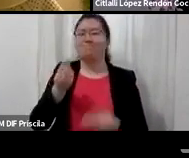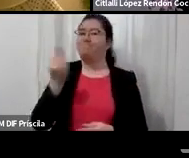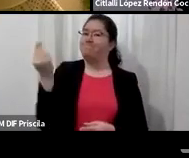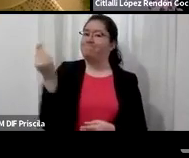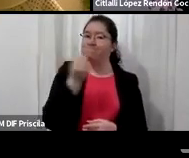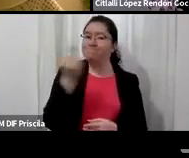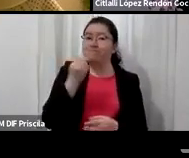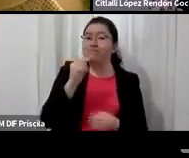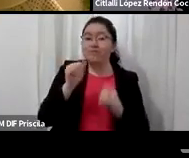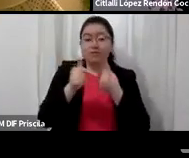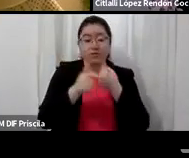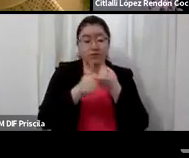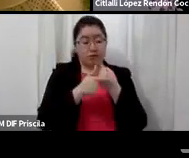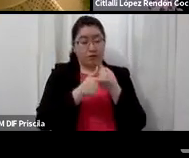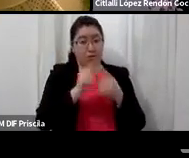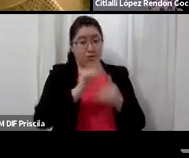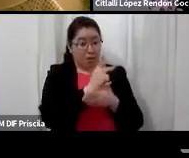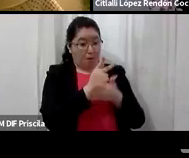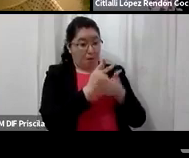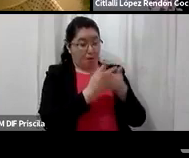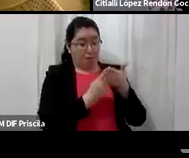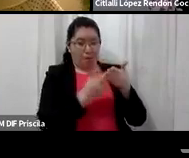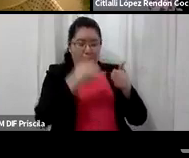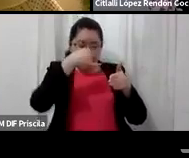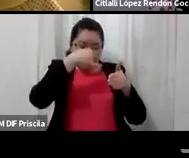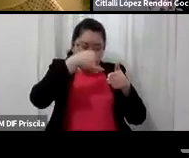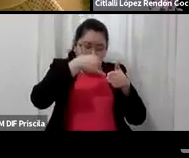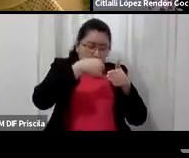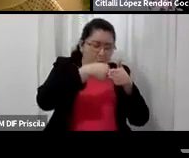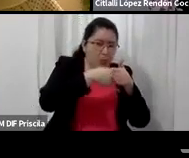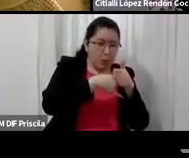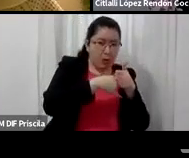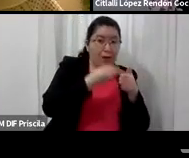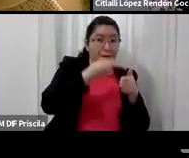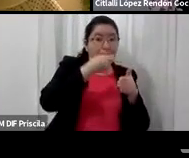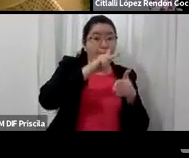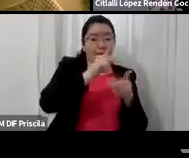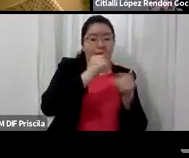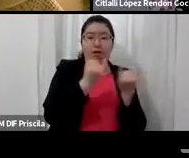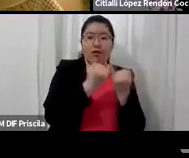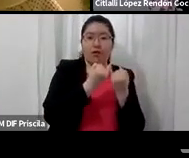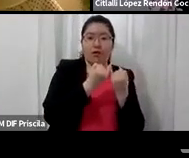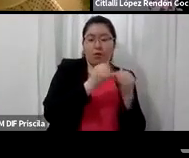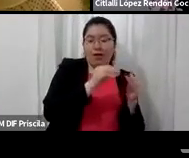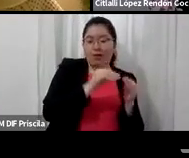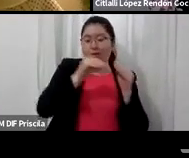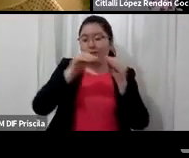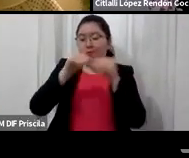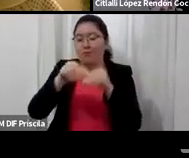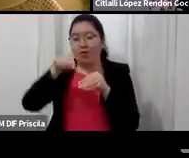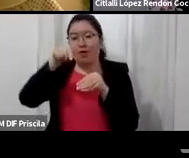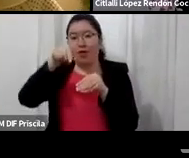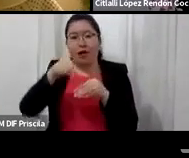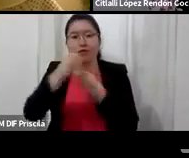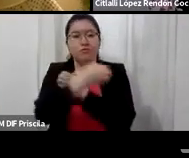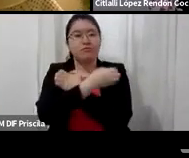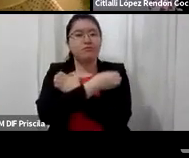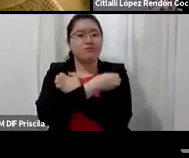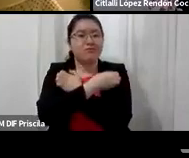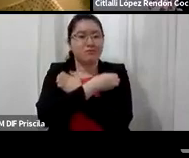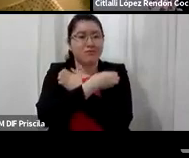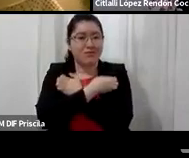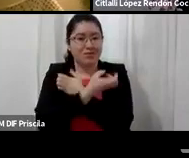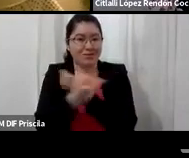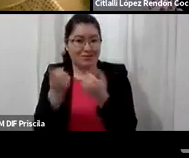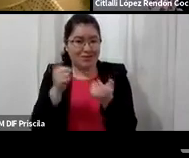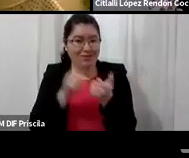una metodología y una forma en que se inserten en esta perspectiva en los procesos educativos, ¿no? Y